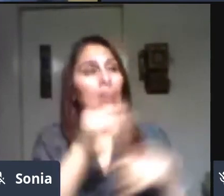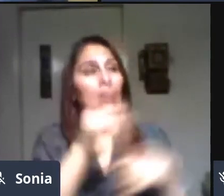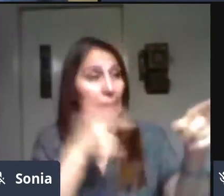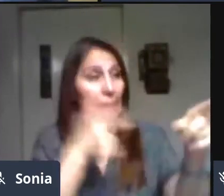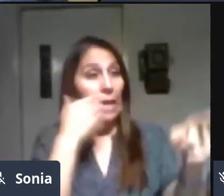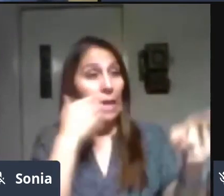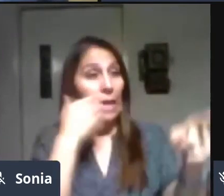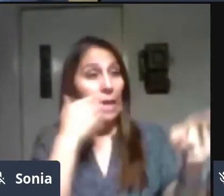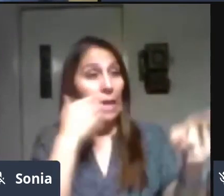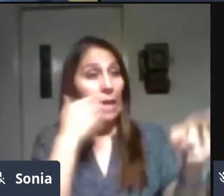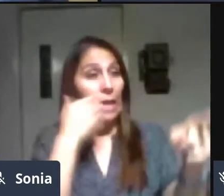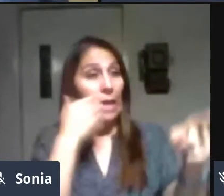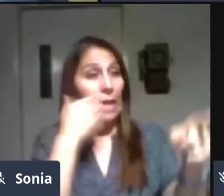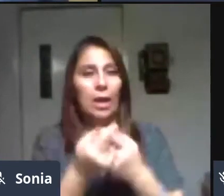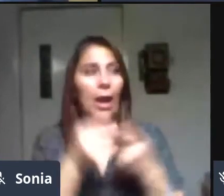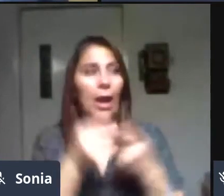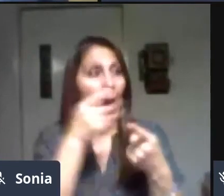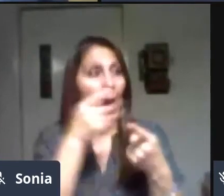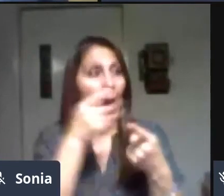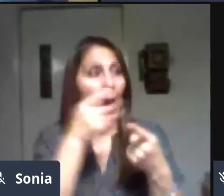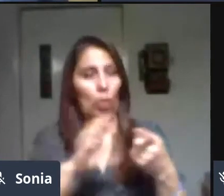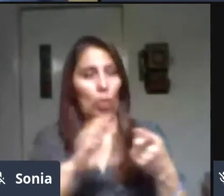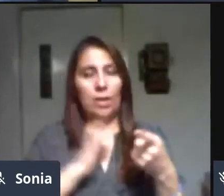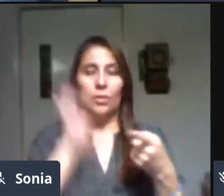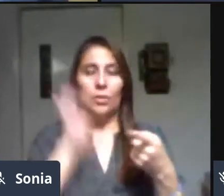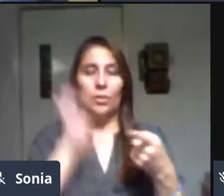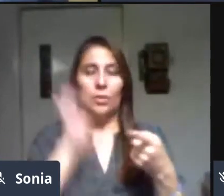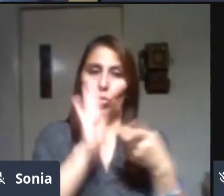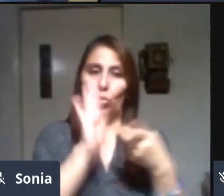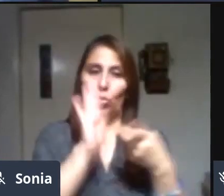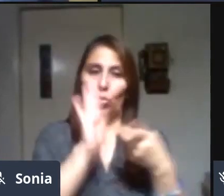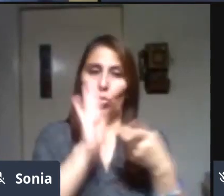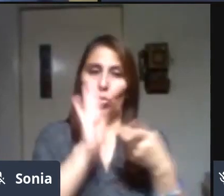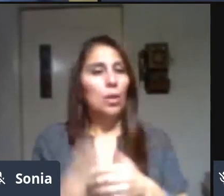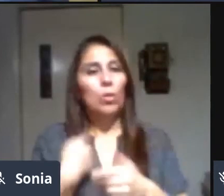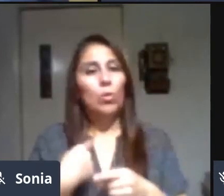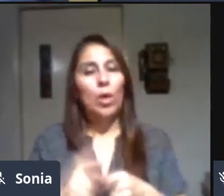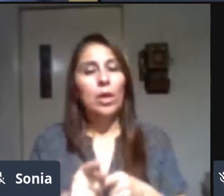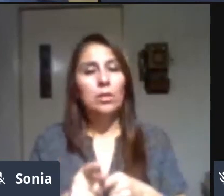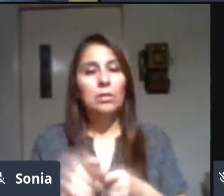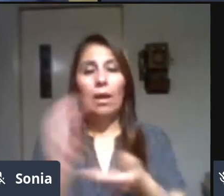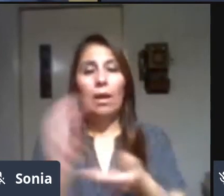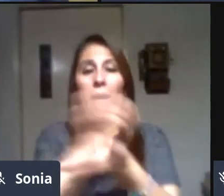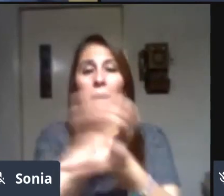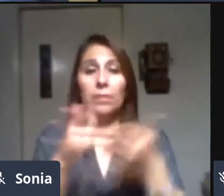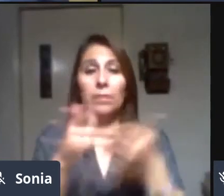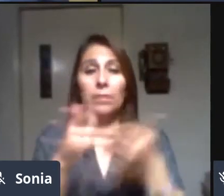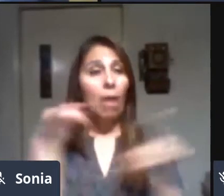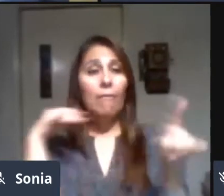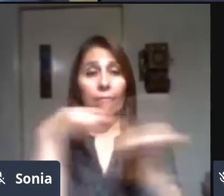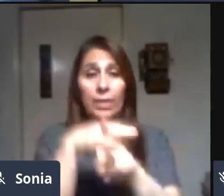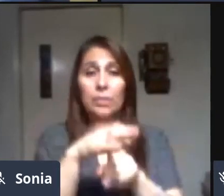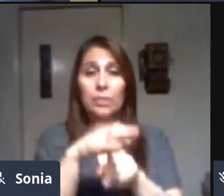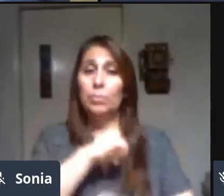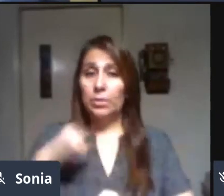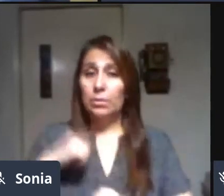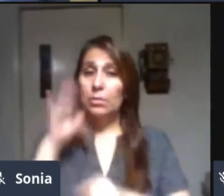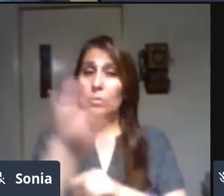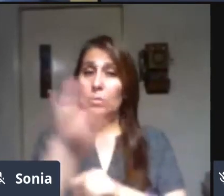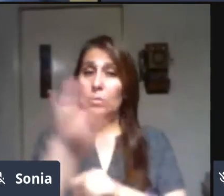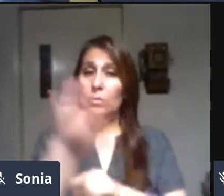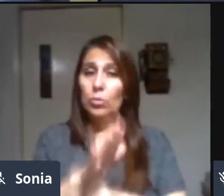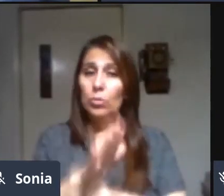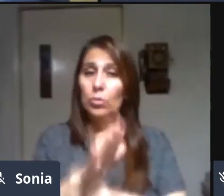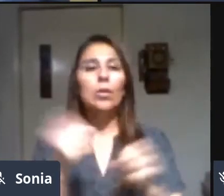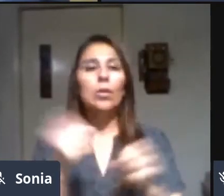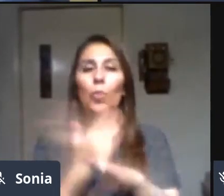no es gratuito que que hayan unas afectaciones particulares en el conflicto armado el que vengan de un daño